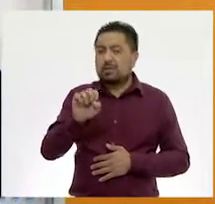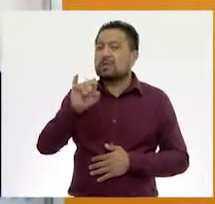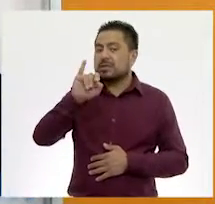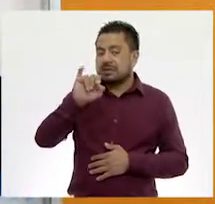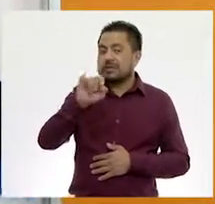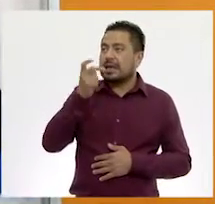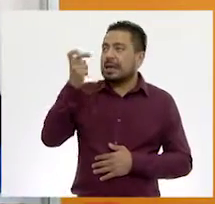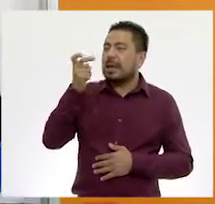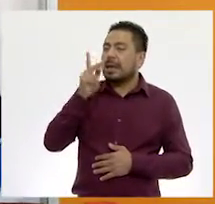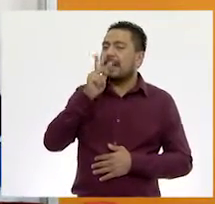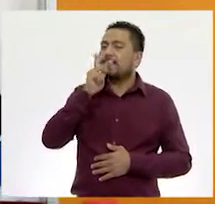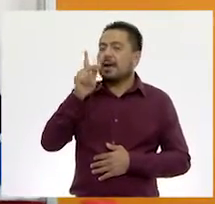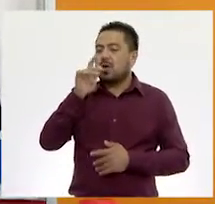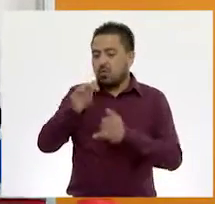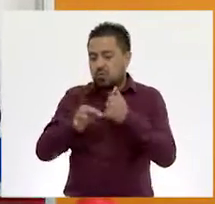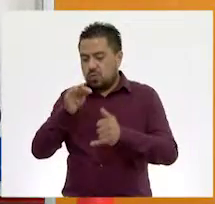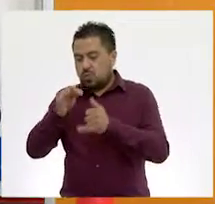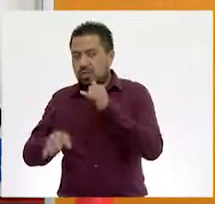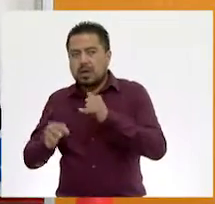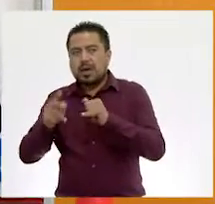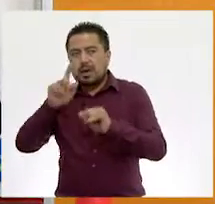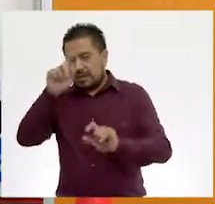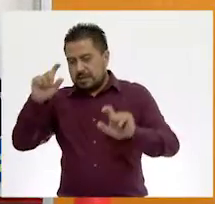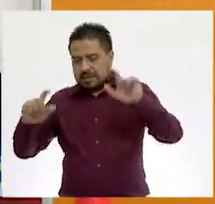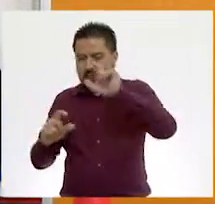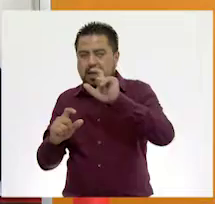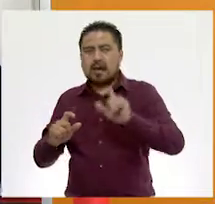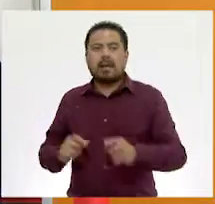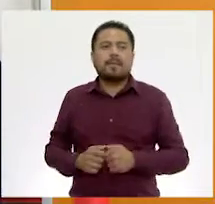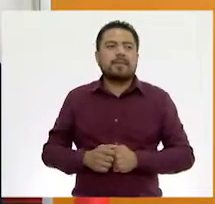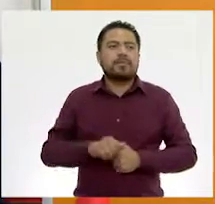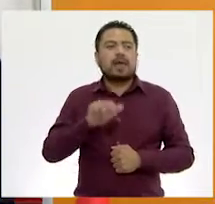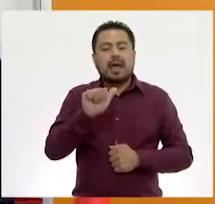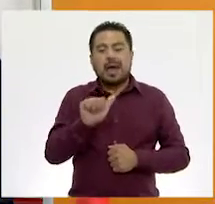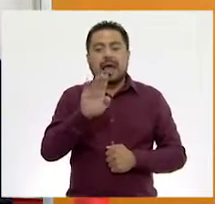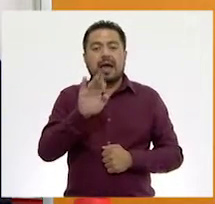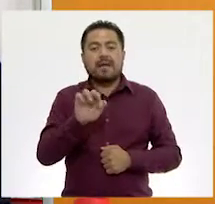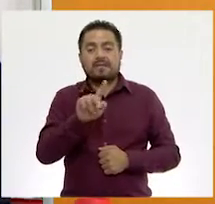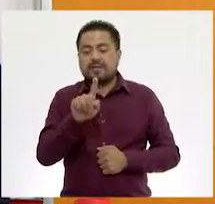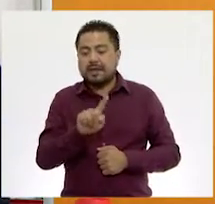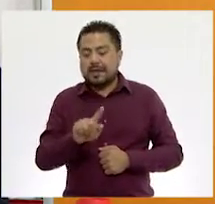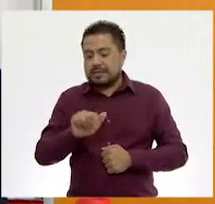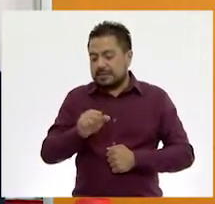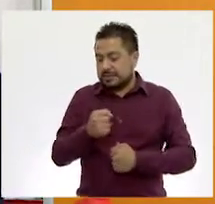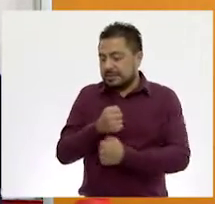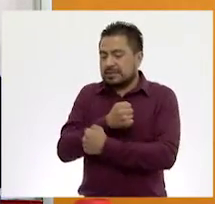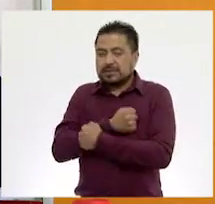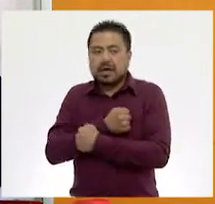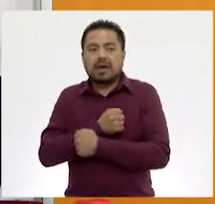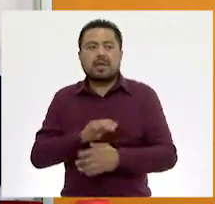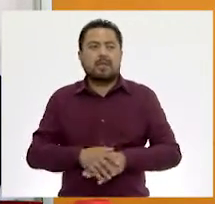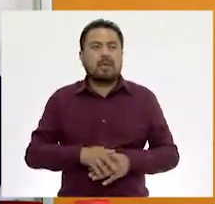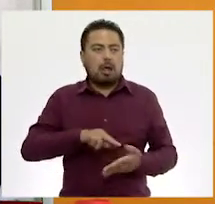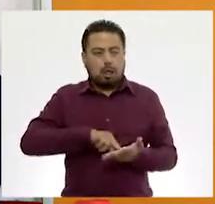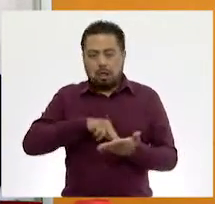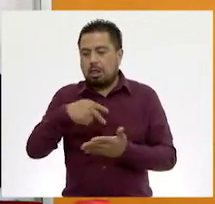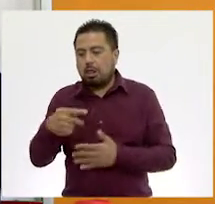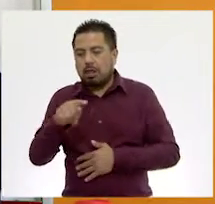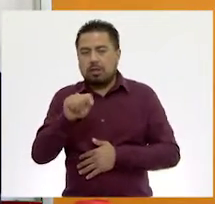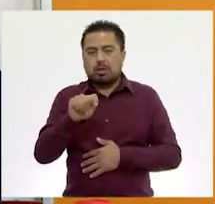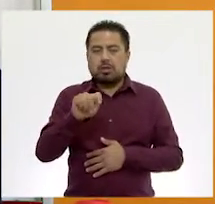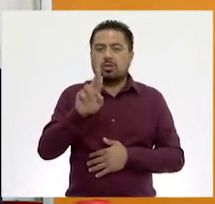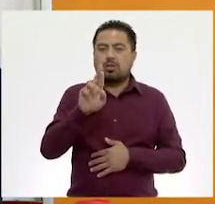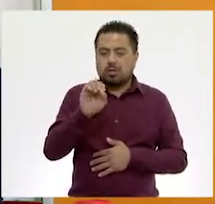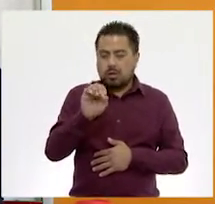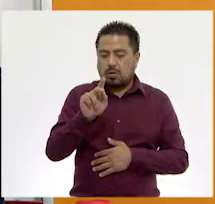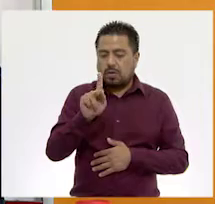del siguiente renglón. Así es. Abraza. Abraza. Muy igual. Bien. Tropiezo.